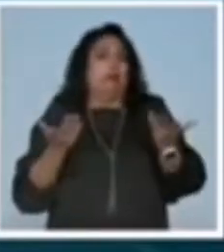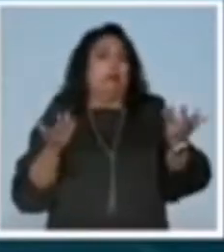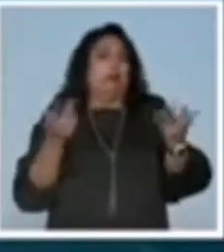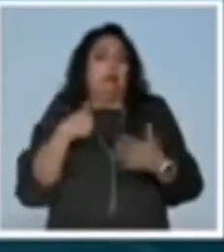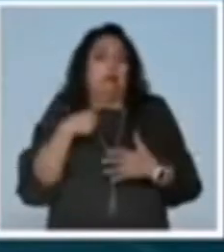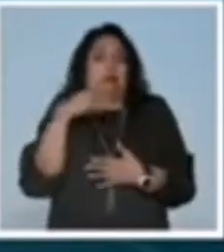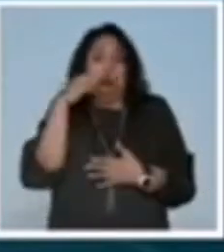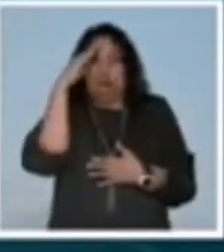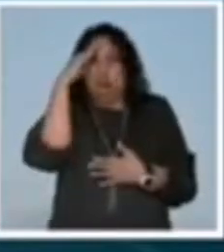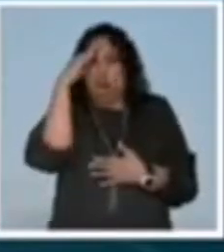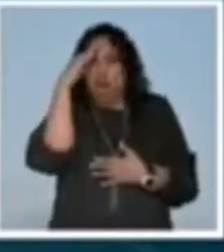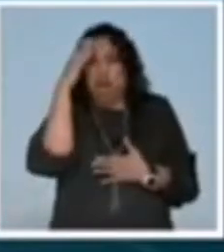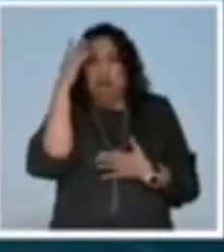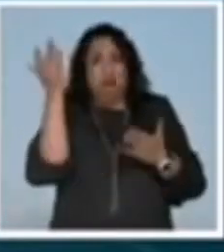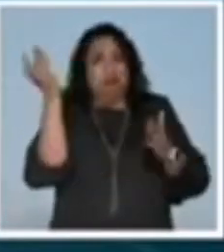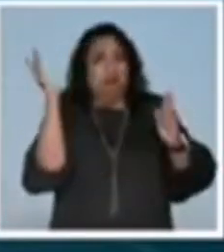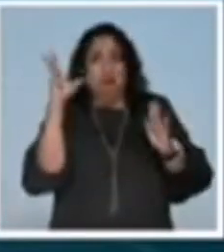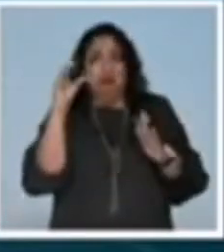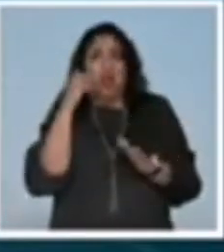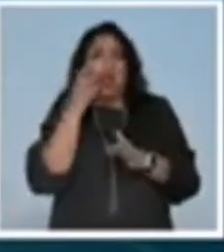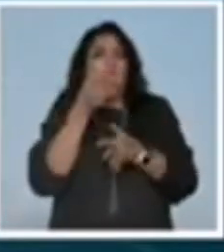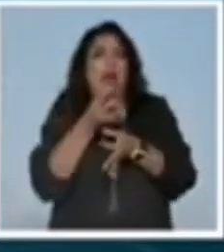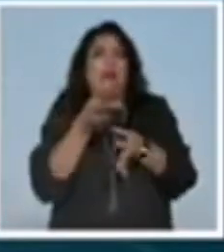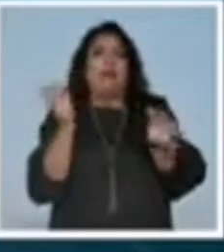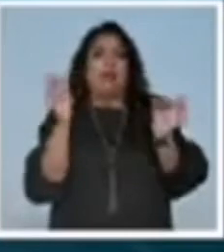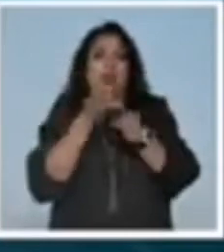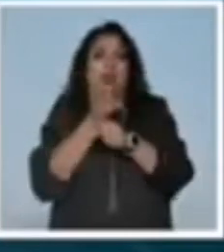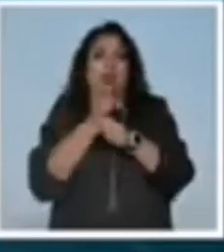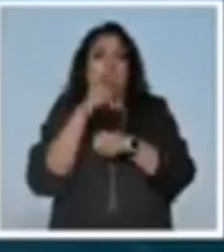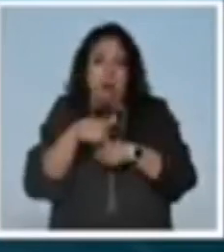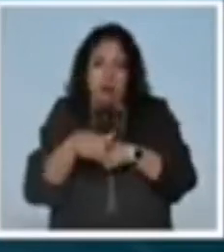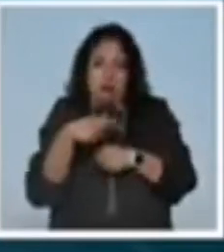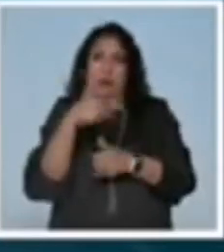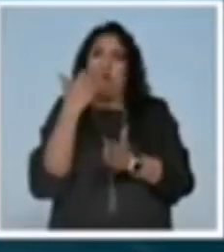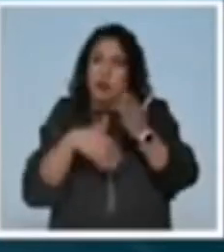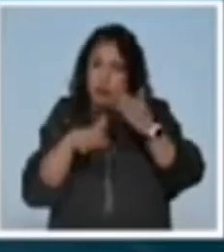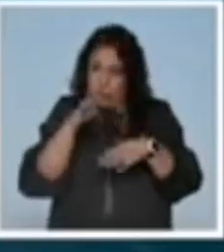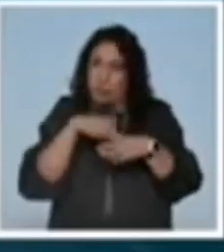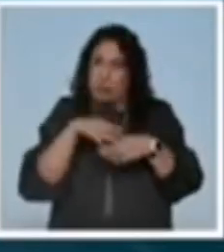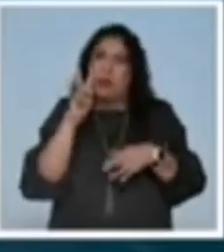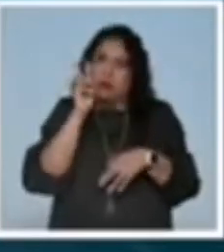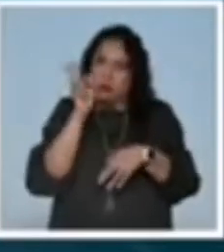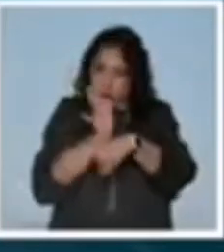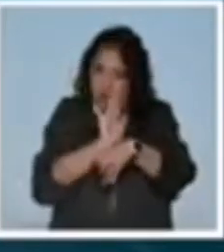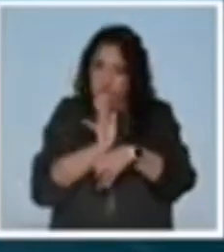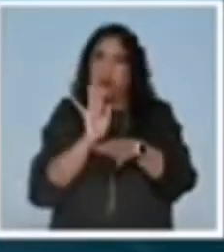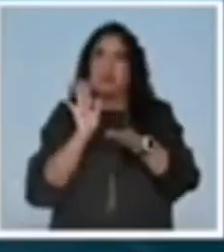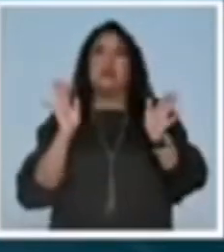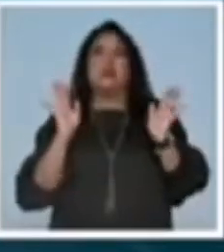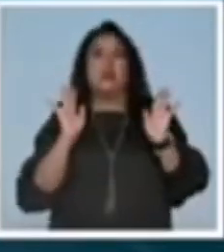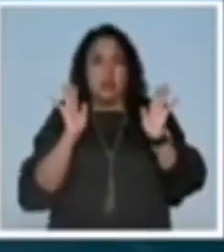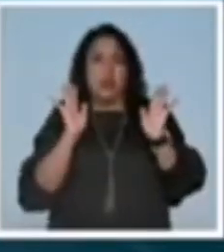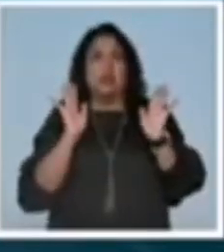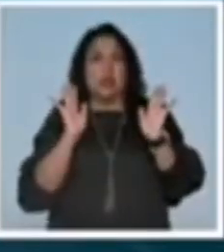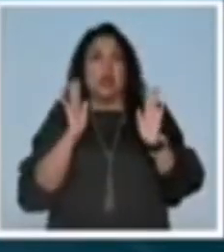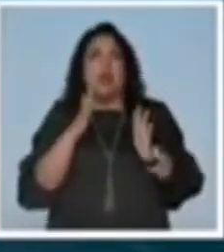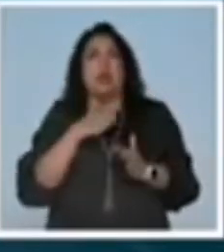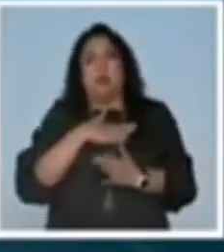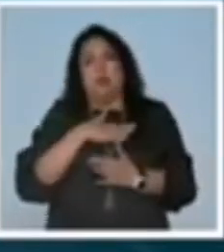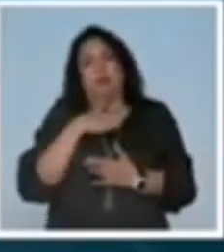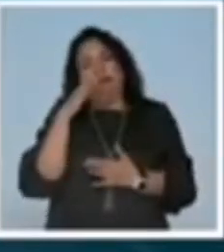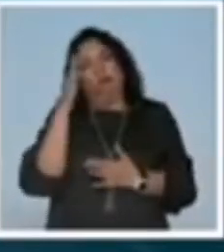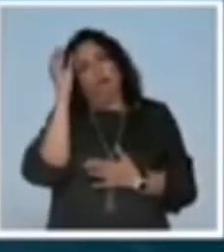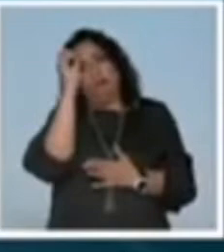creo que no quiero hacer un anuncio de cerveza aquí, pero hace falta ver más cine, ¿no? yo creo